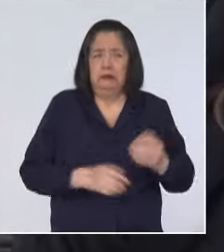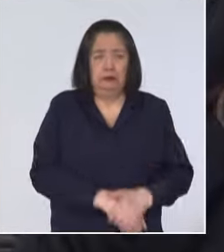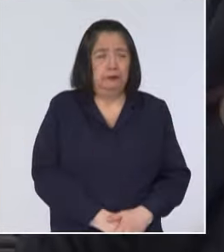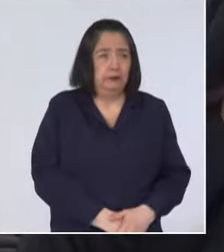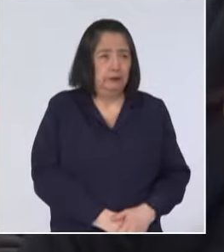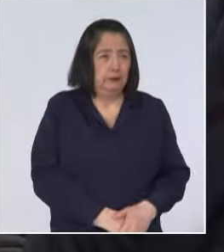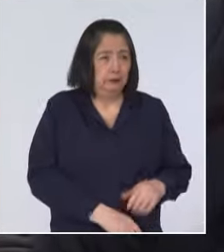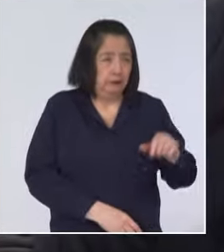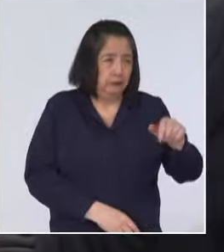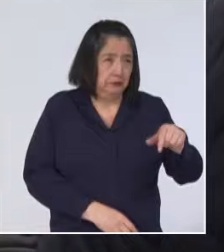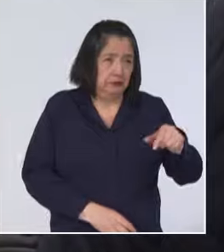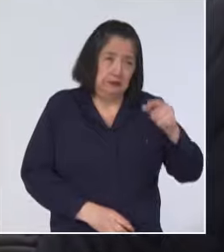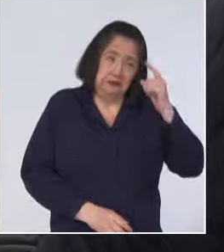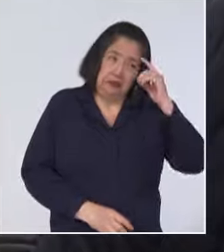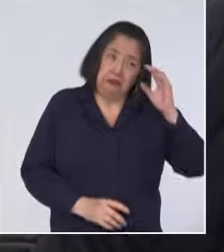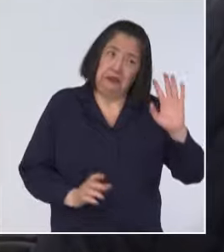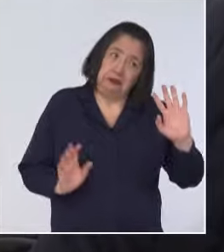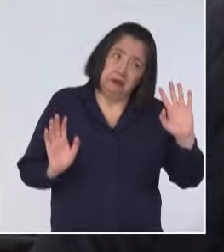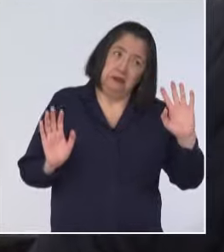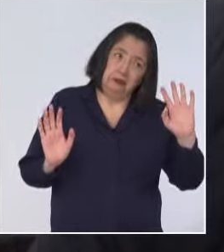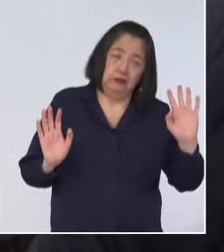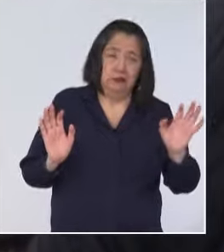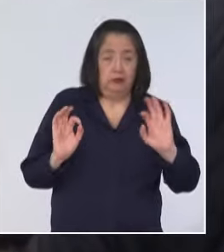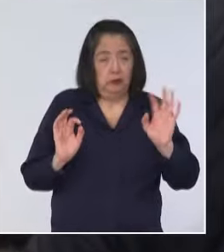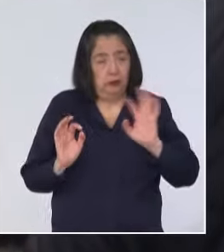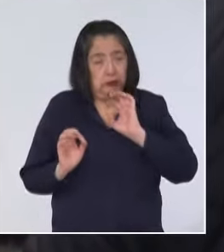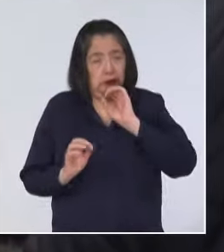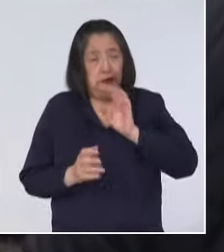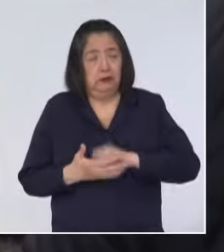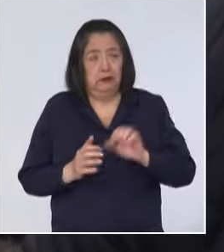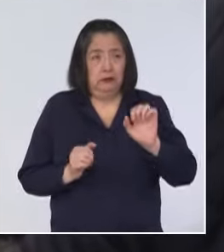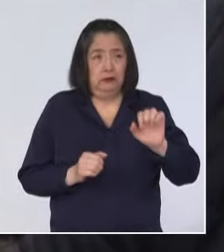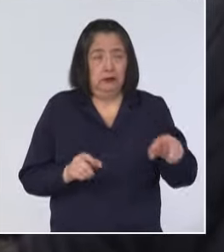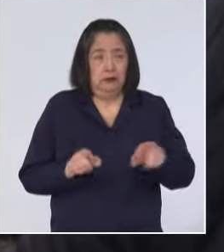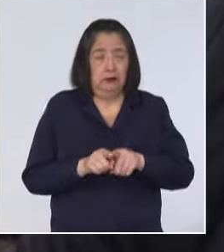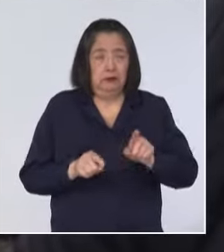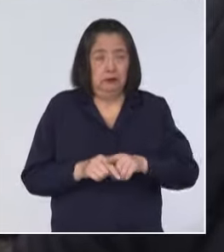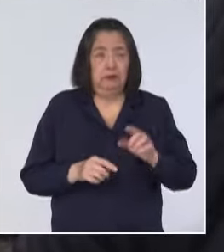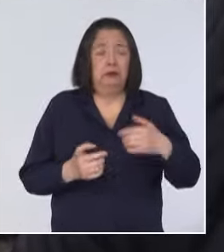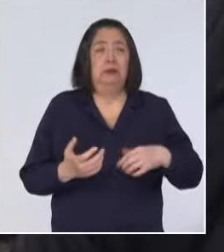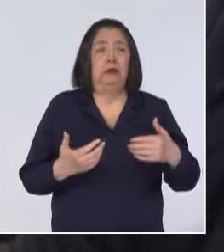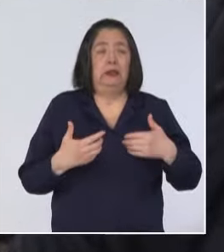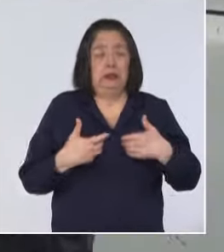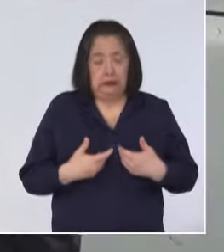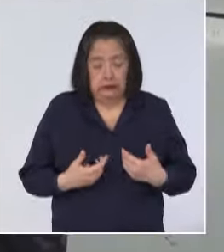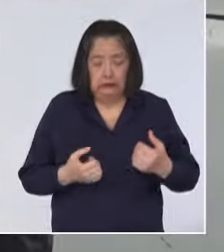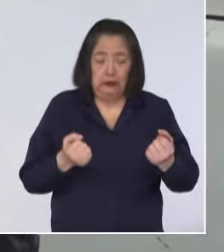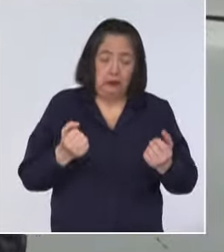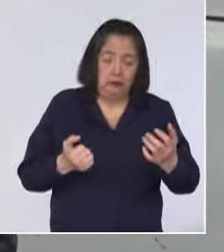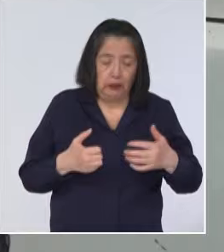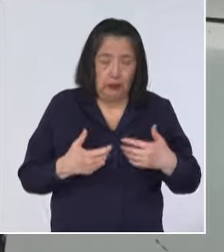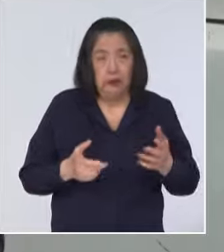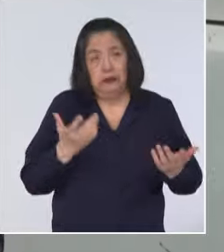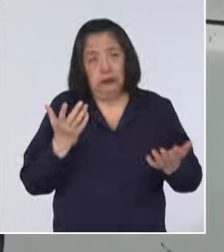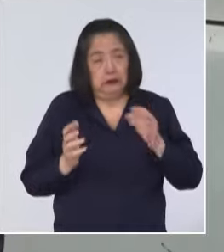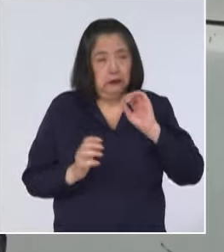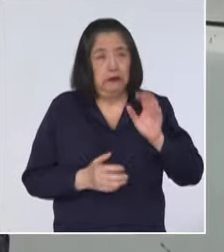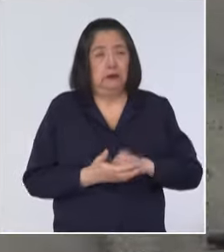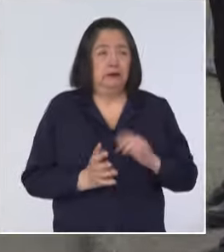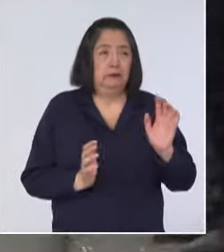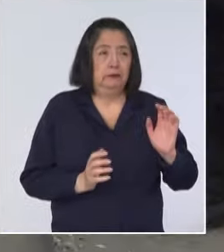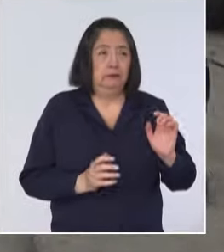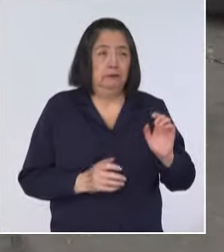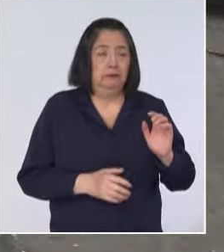el caso que acá se especula, no es nada todavía aún confirmado que ha sido también un factor humano el cansancio del chofer. Las autoridades